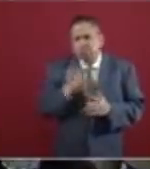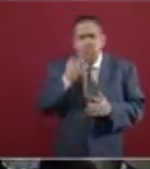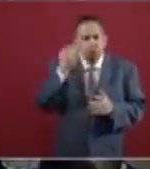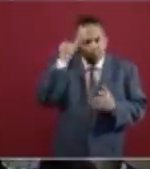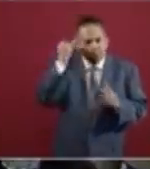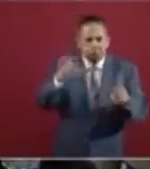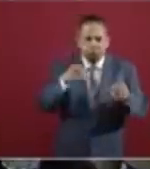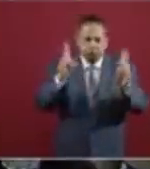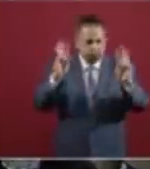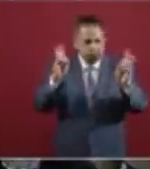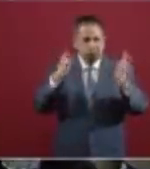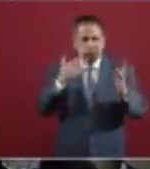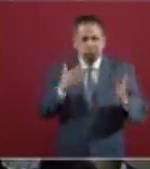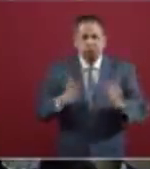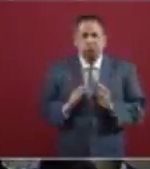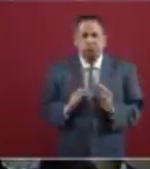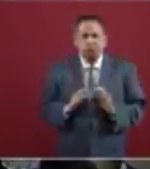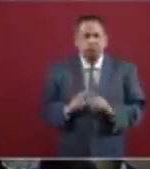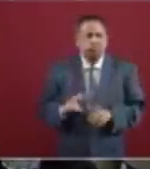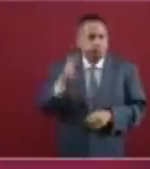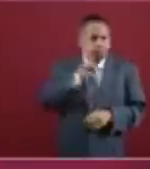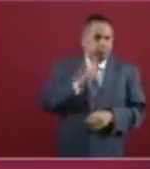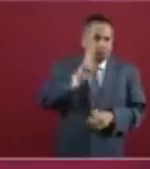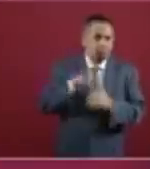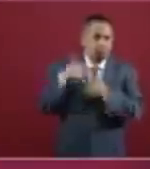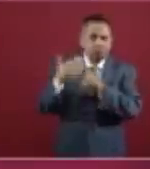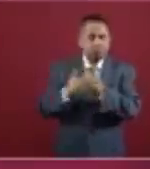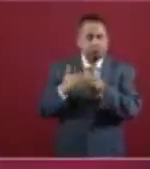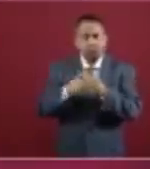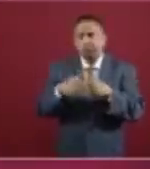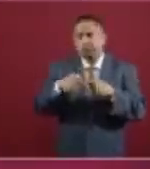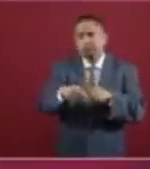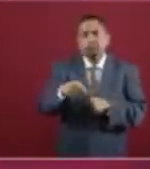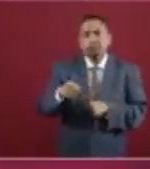un tema que está por resolverse.